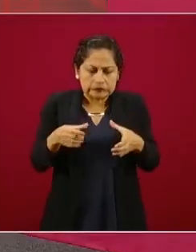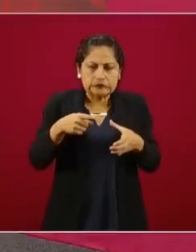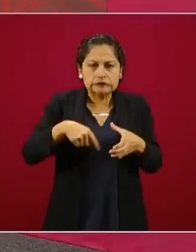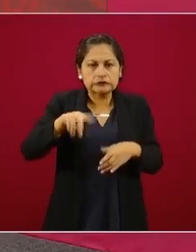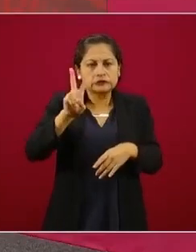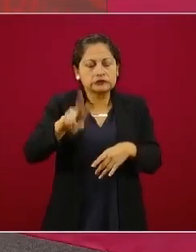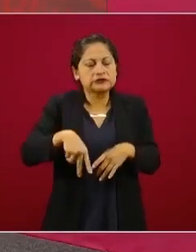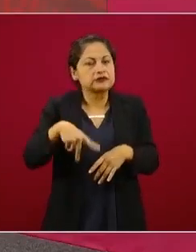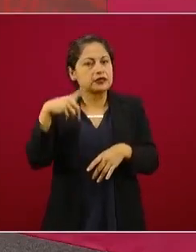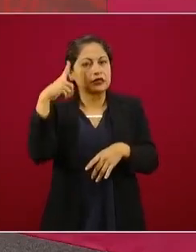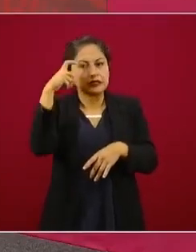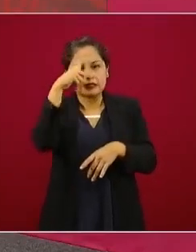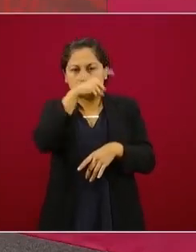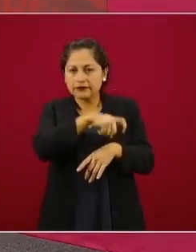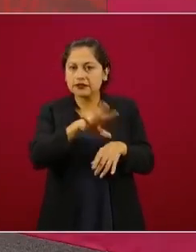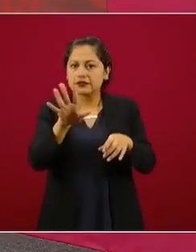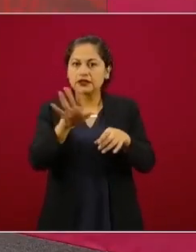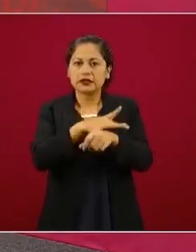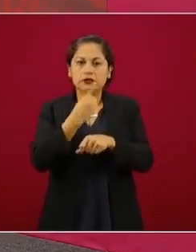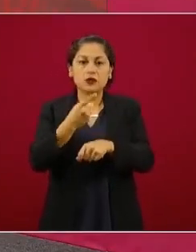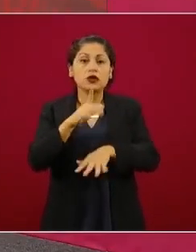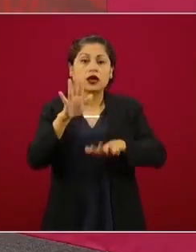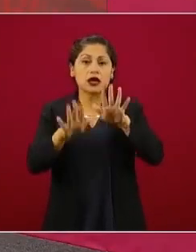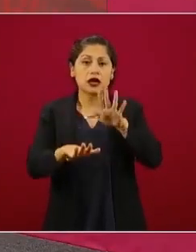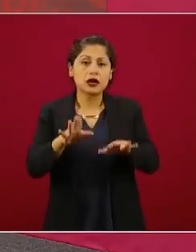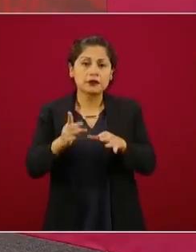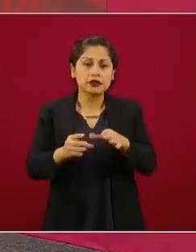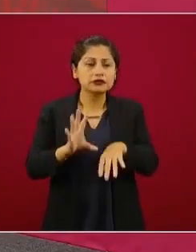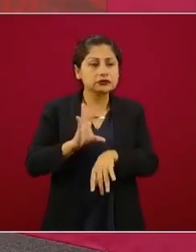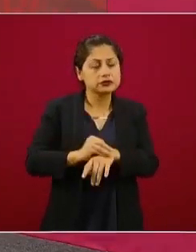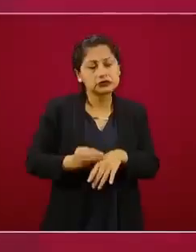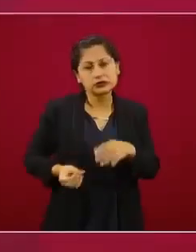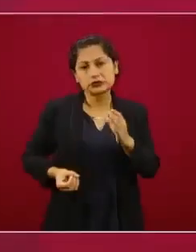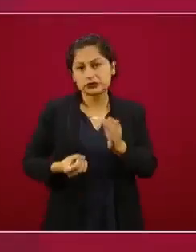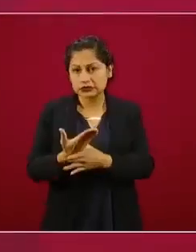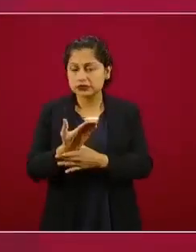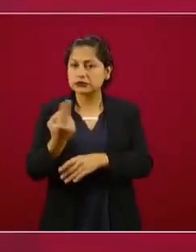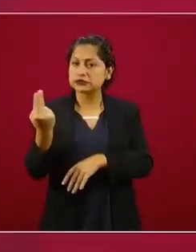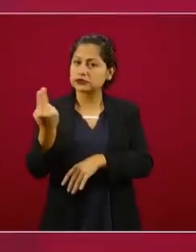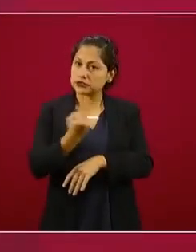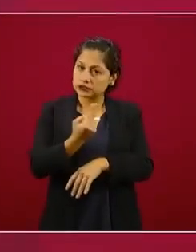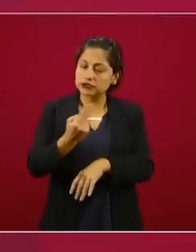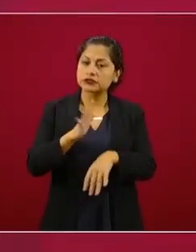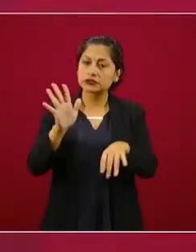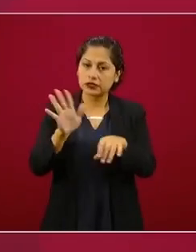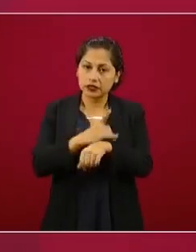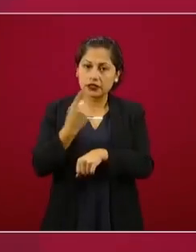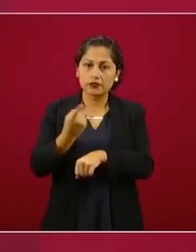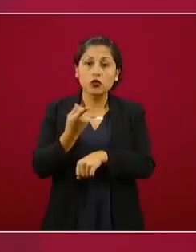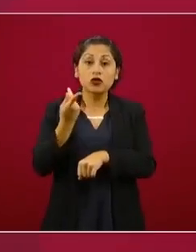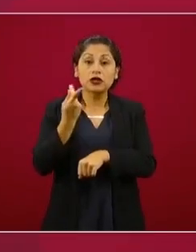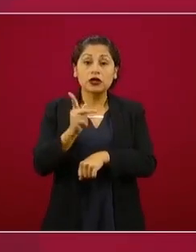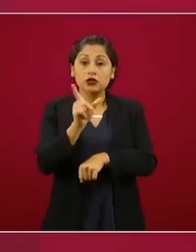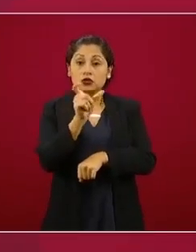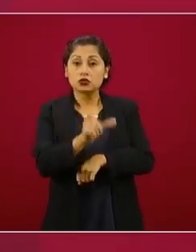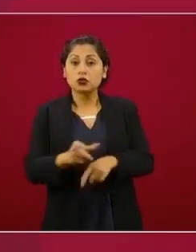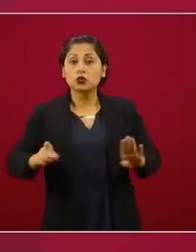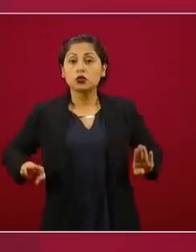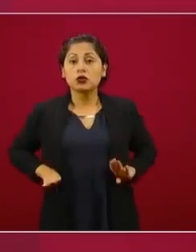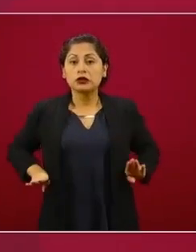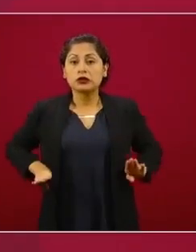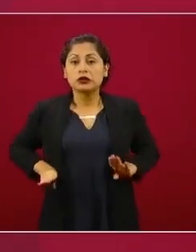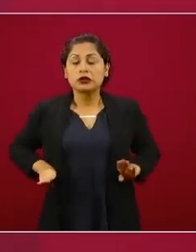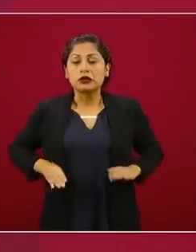ciertos permisos especiales y de salidas porque su condición les genera una terrible angustia